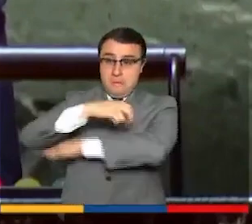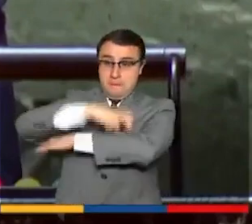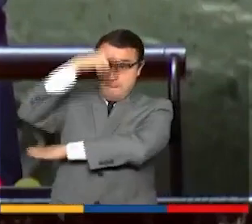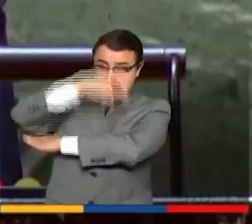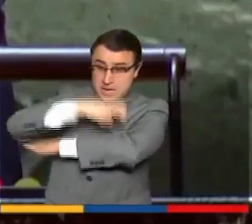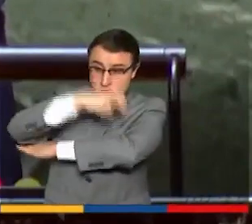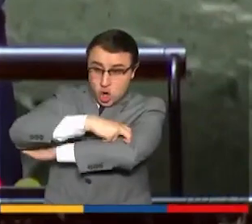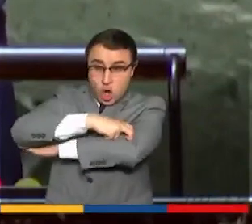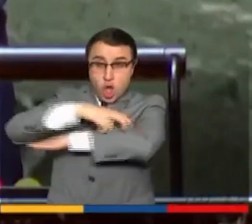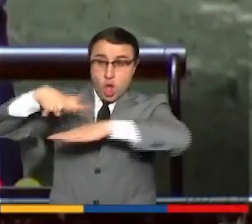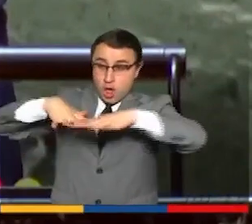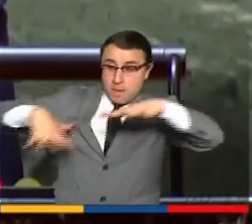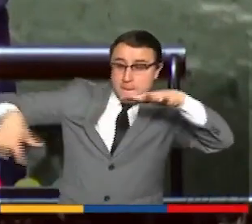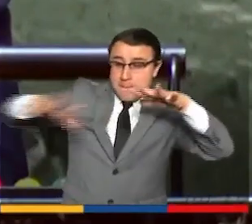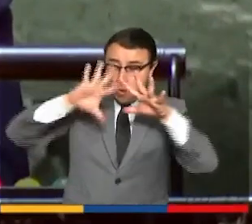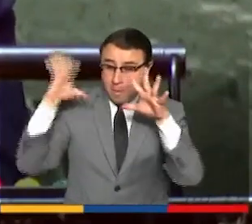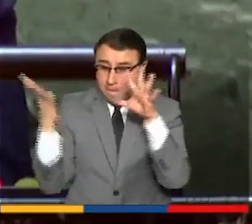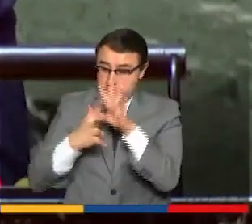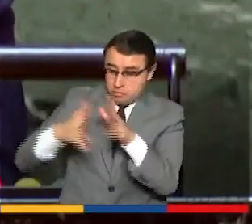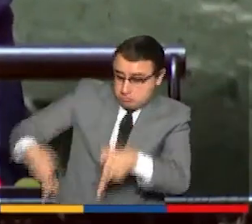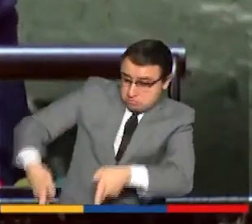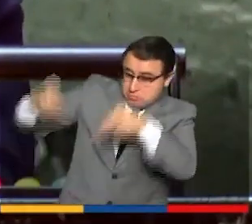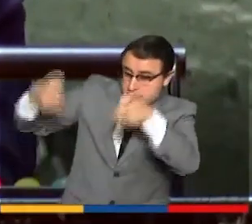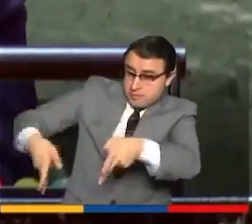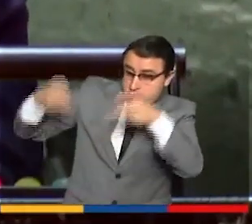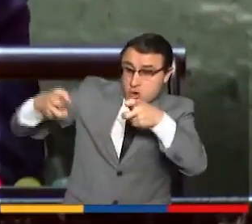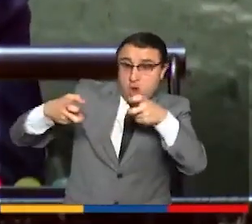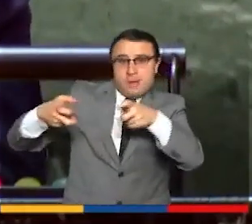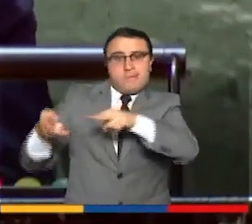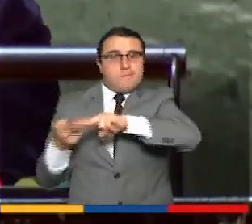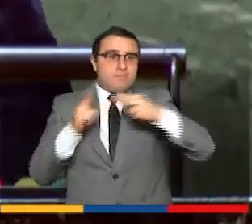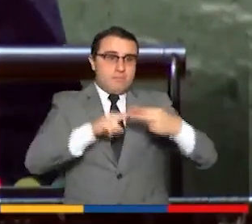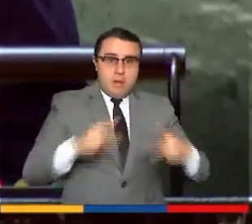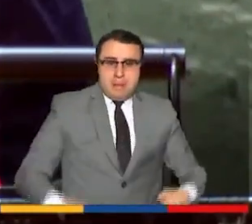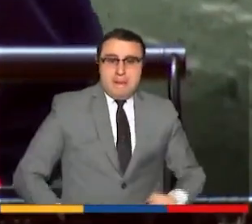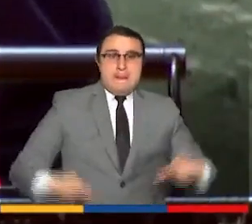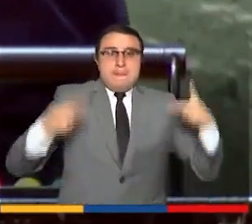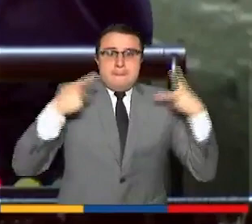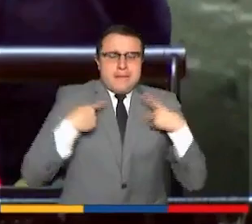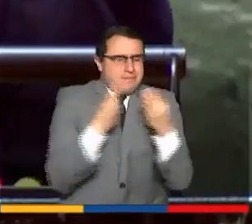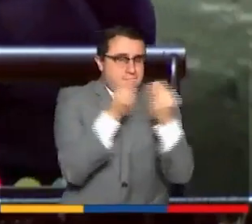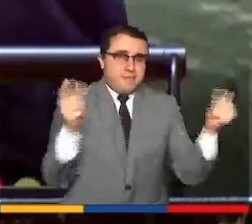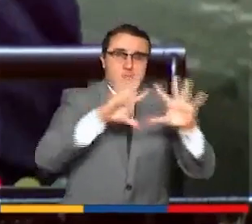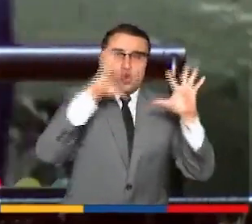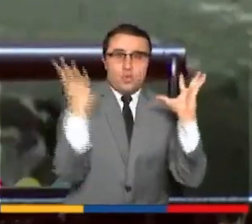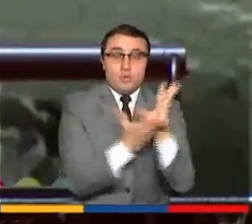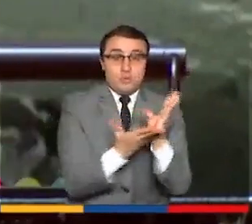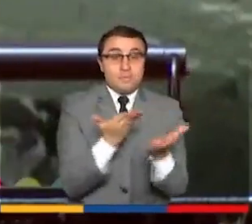petróleo de la tierra, se marchita la vida en el planeta. Gracias, muy amables.